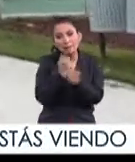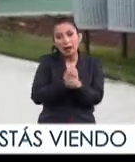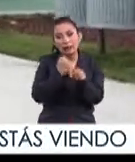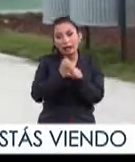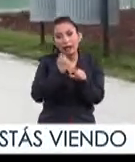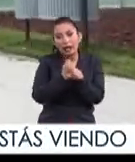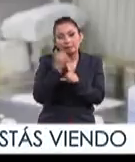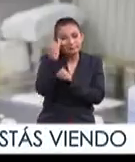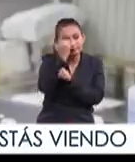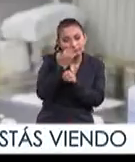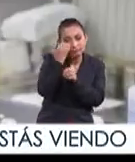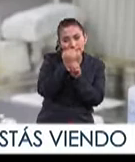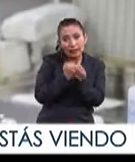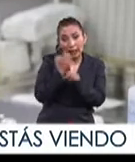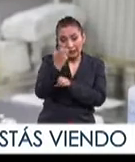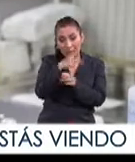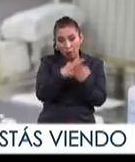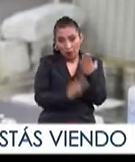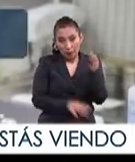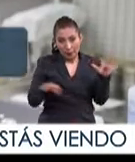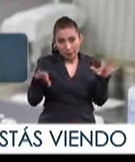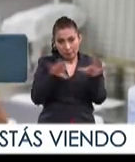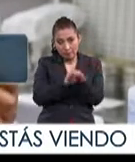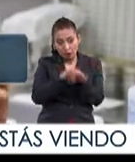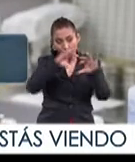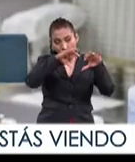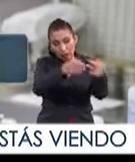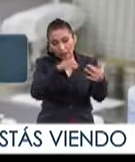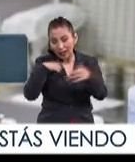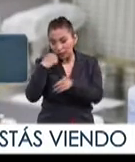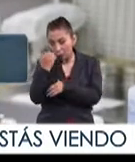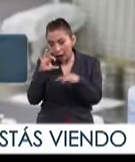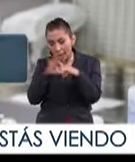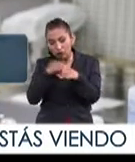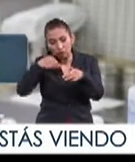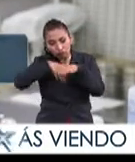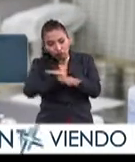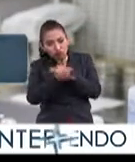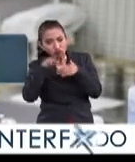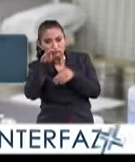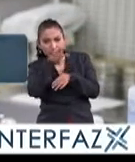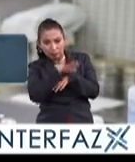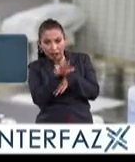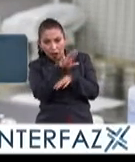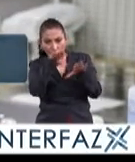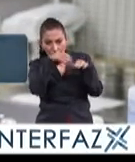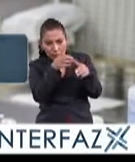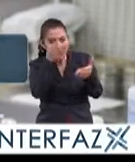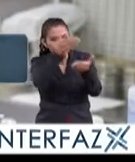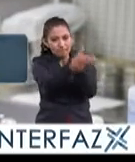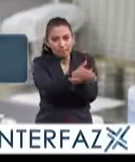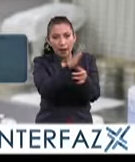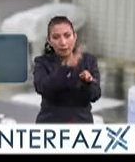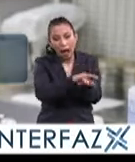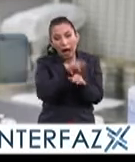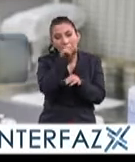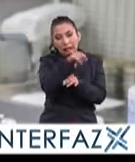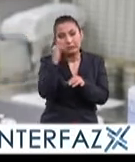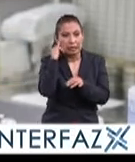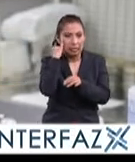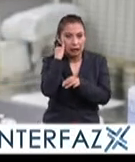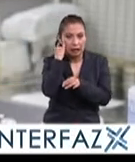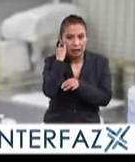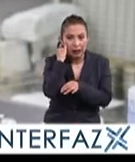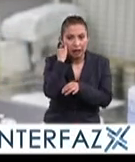prácticas clínicas. A través de este programa de vinculación comunitaria nosotros nos internamos dentro de las comunidades, principalmente